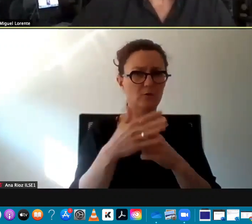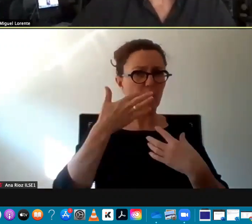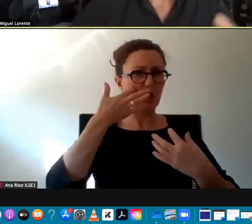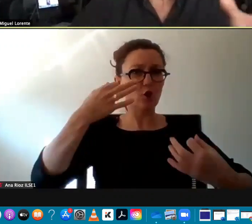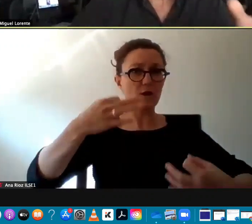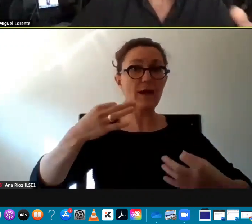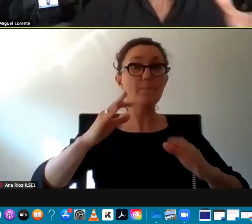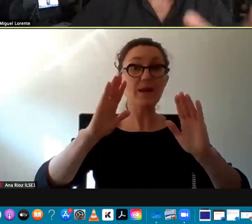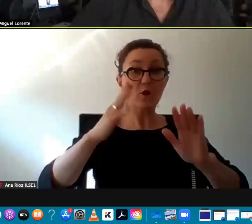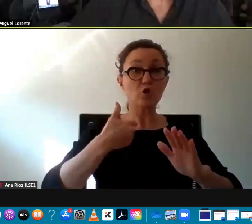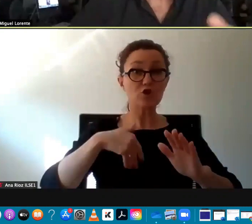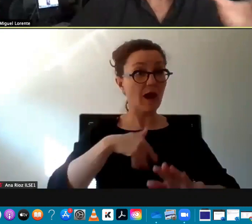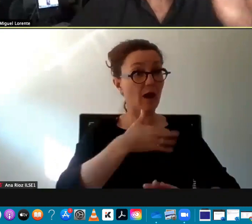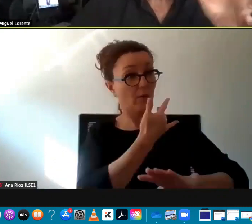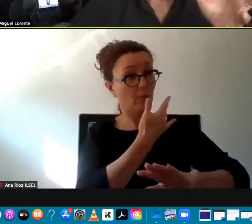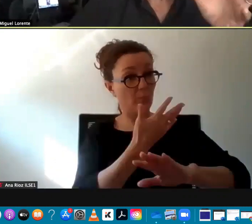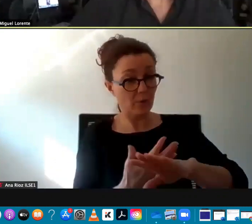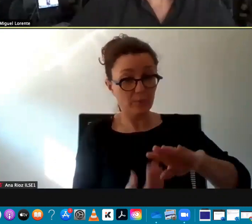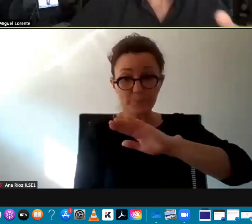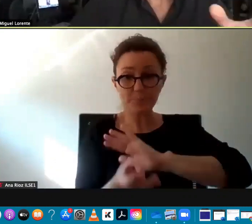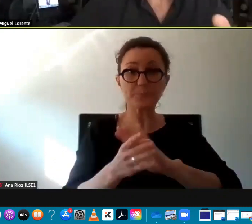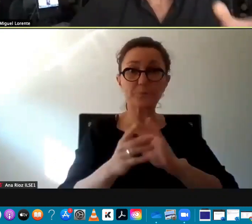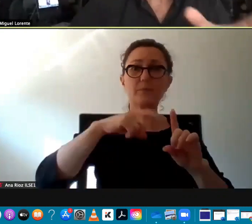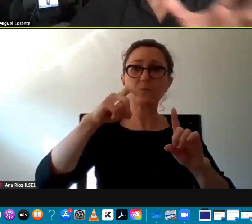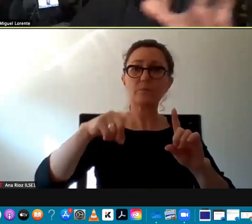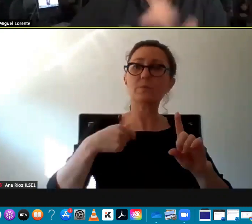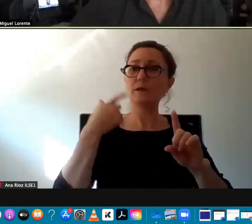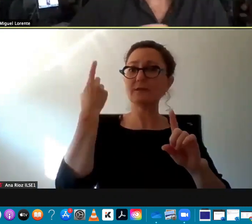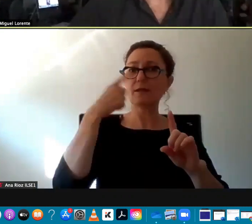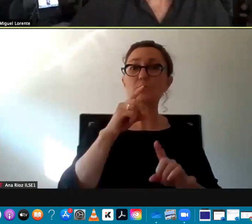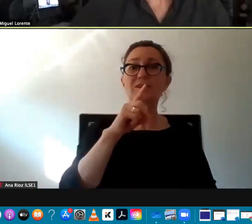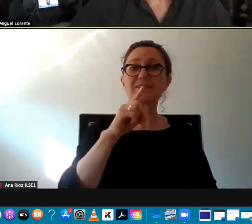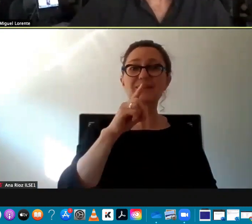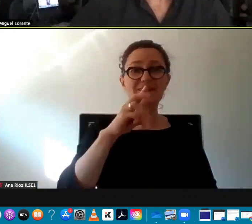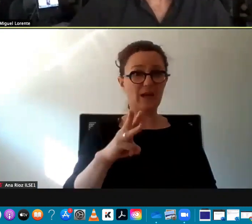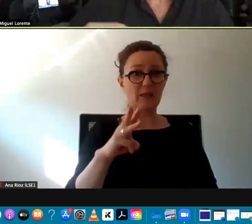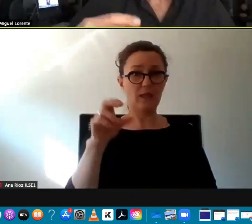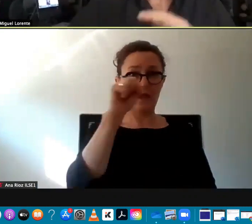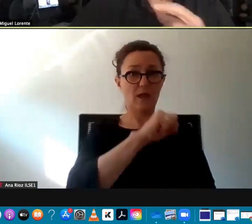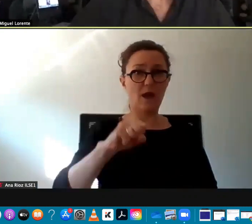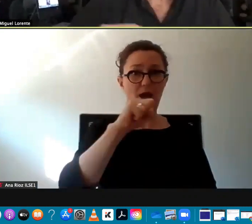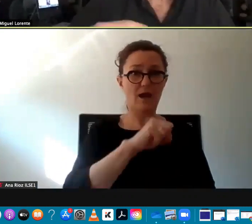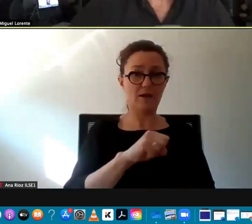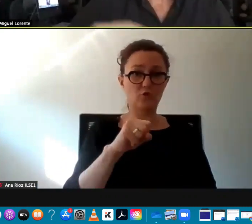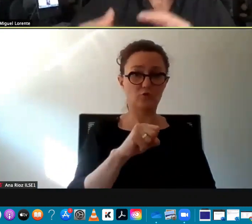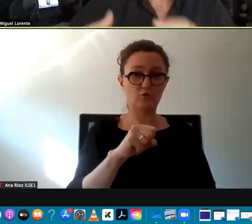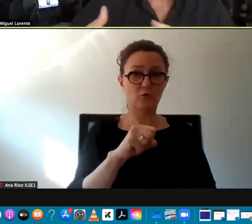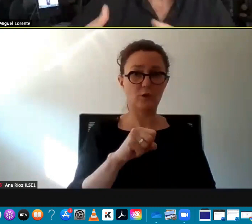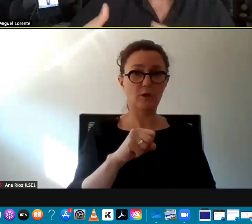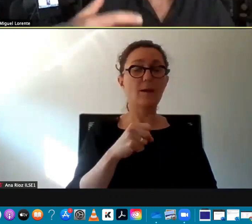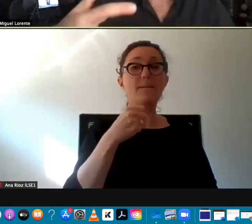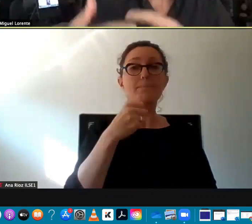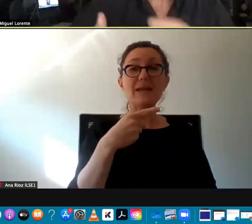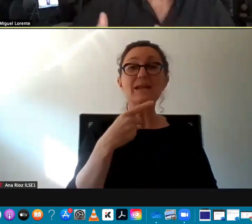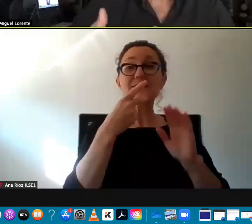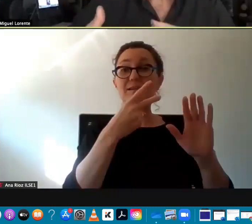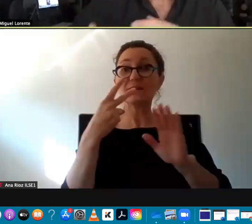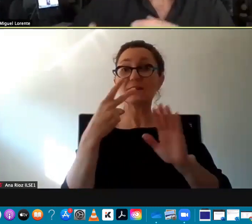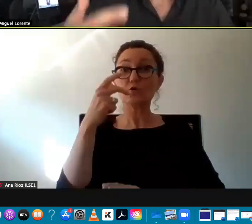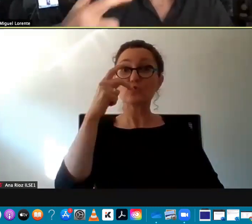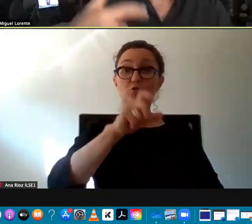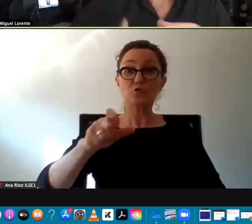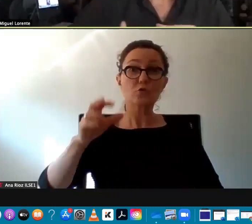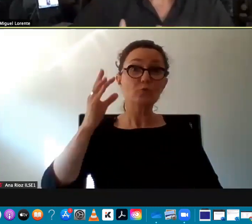las estadísticas, cuando tenemos el conocimiento de que en 13 años 1.072 mujeres han sido asesinadas, lo que hace no es negar esa realidad de